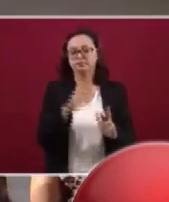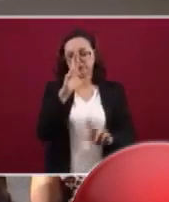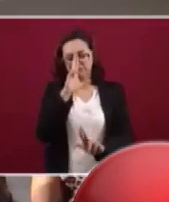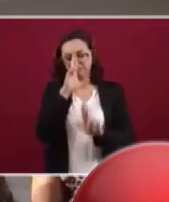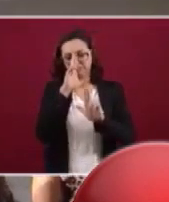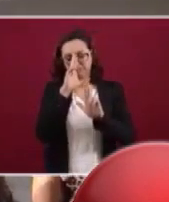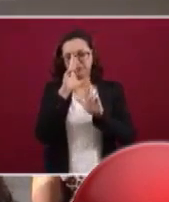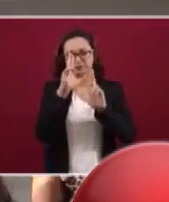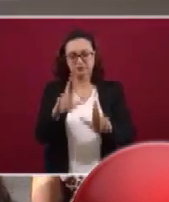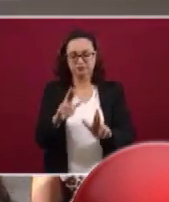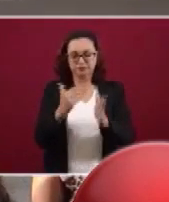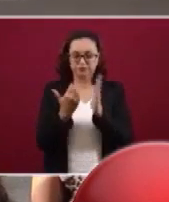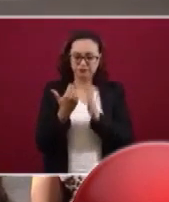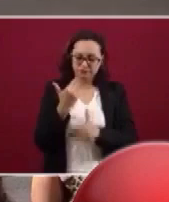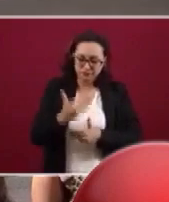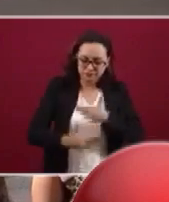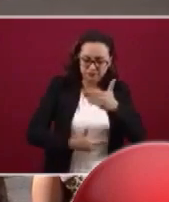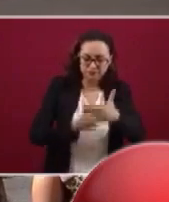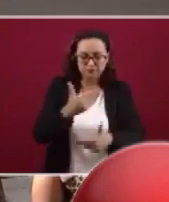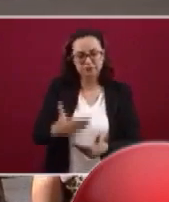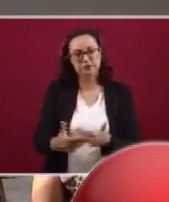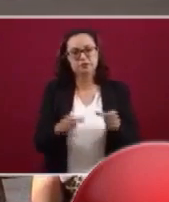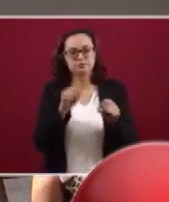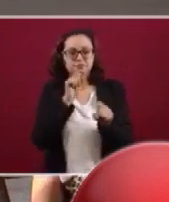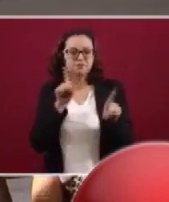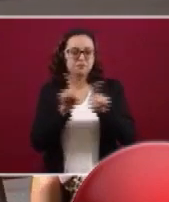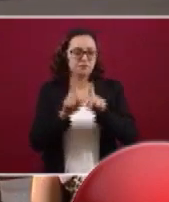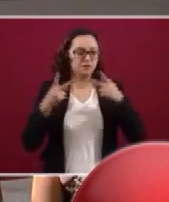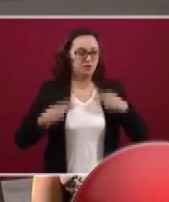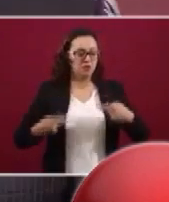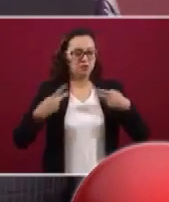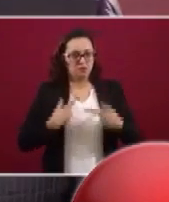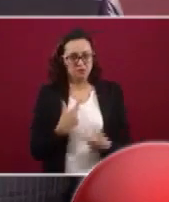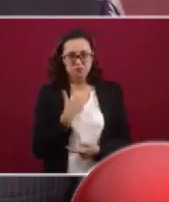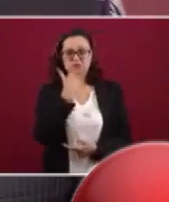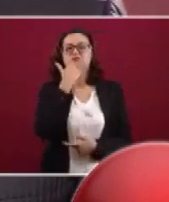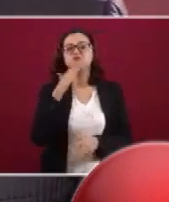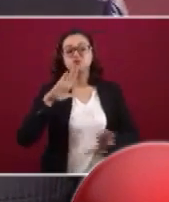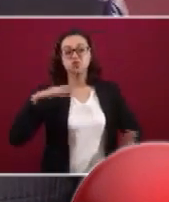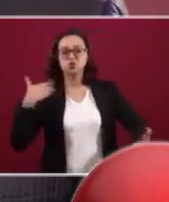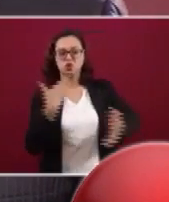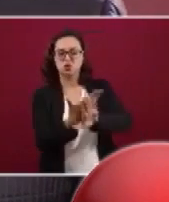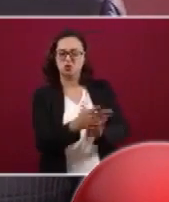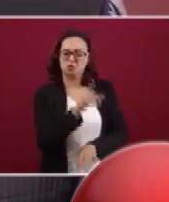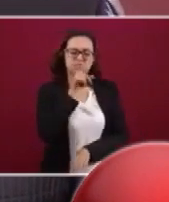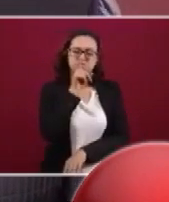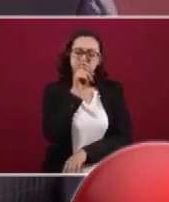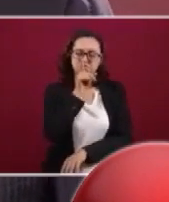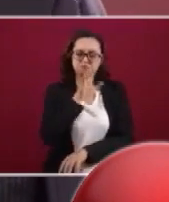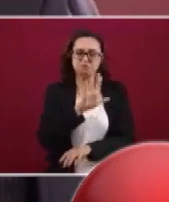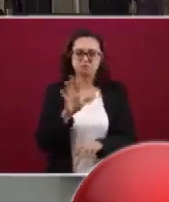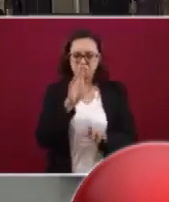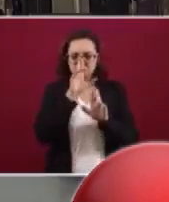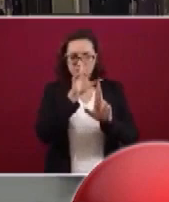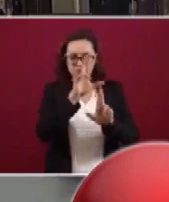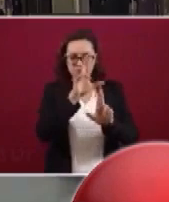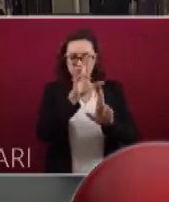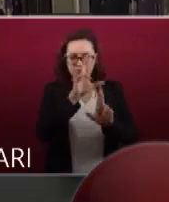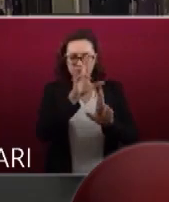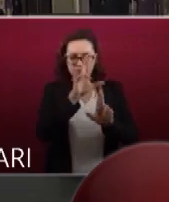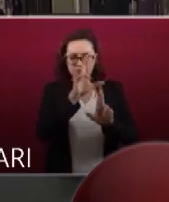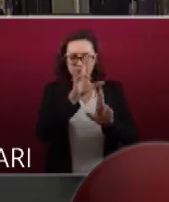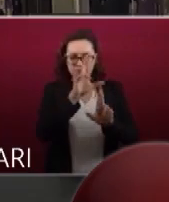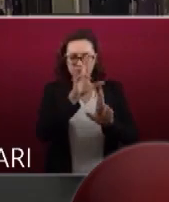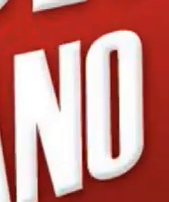no afectando la dignidad de las personas actuando con seriedad con responsabilidad muchas gracias presidenta no